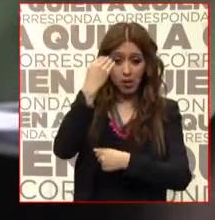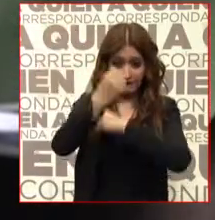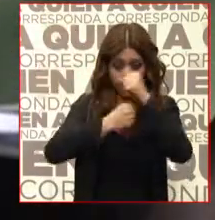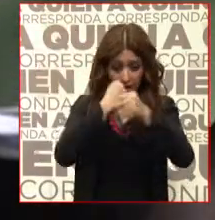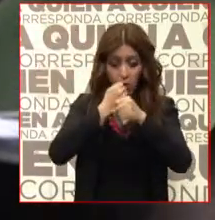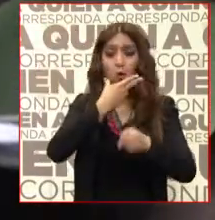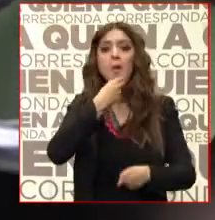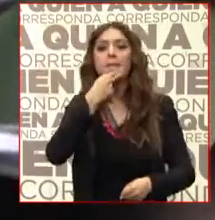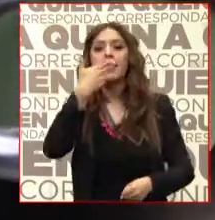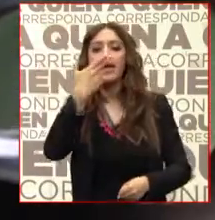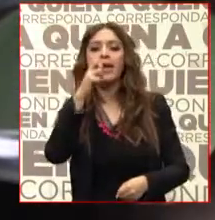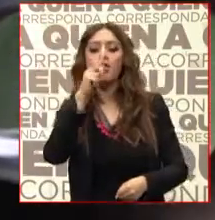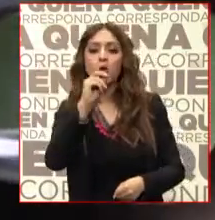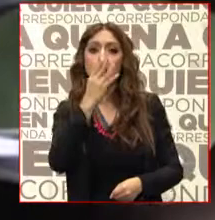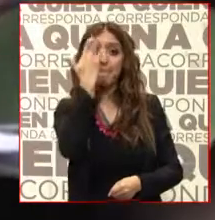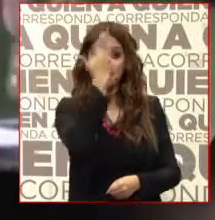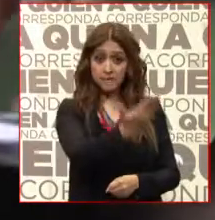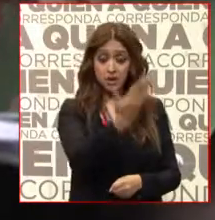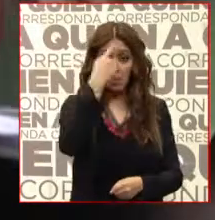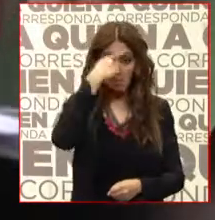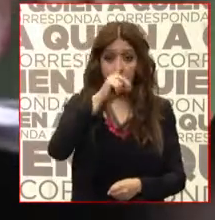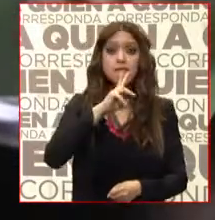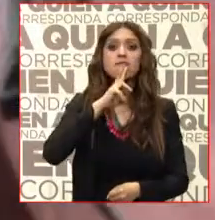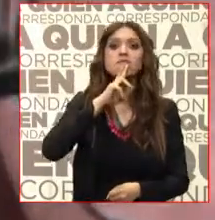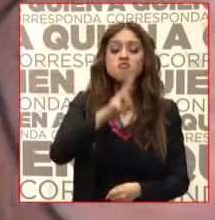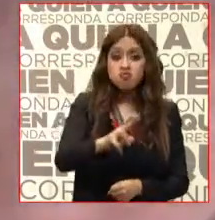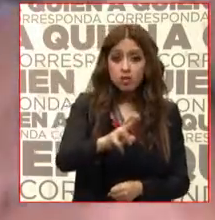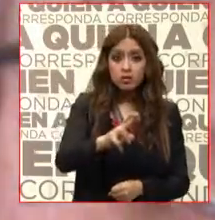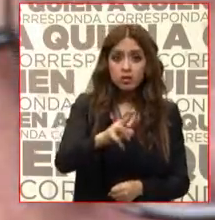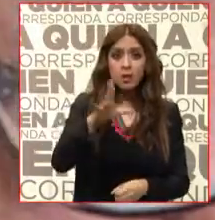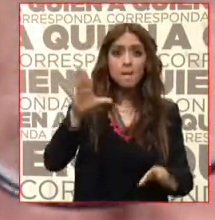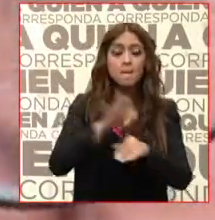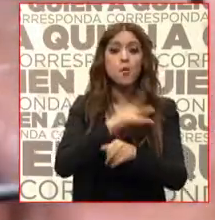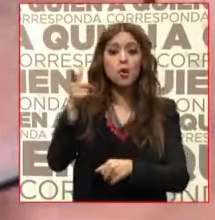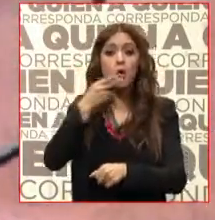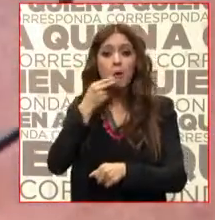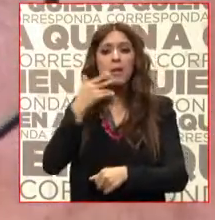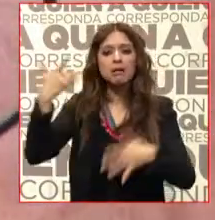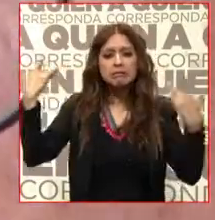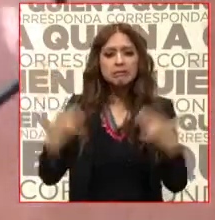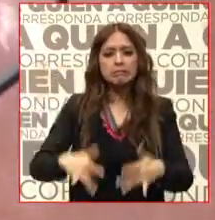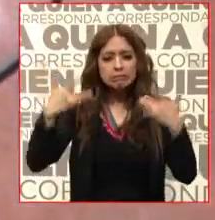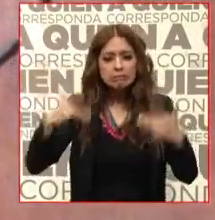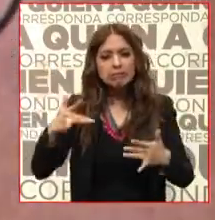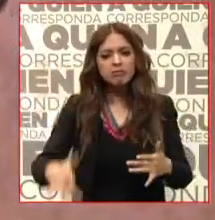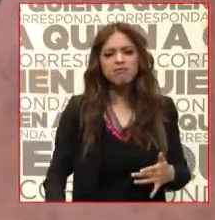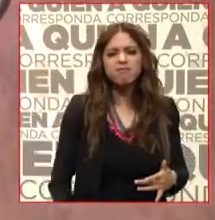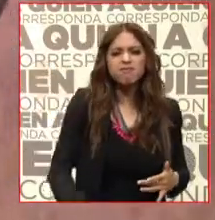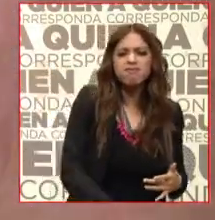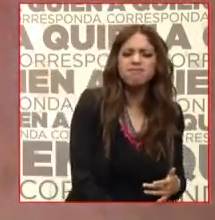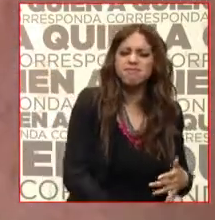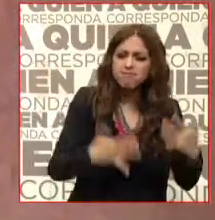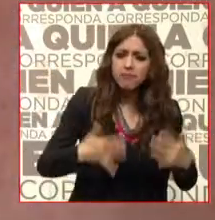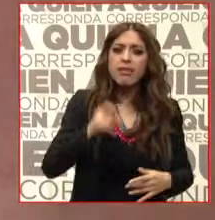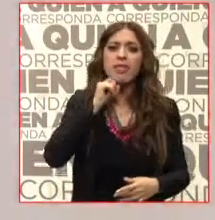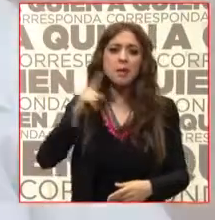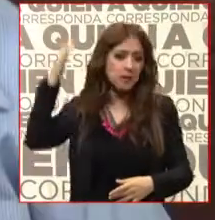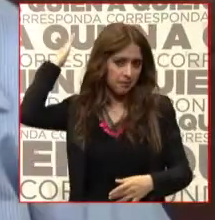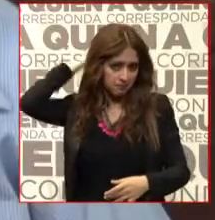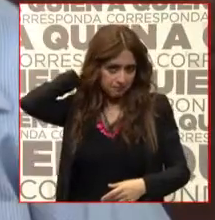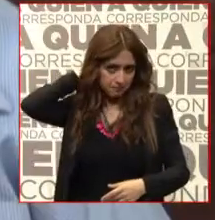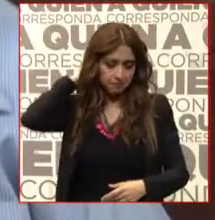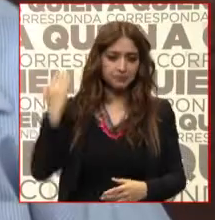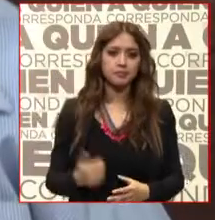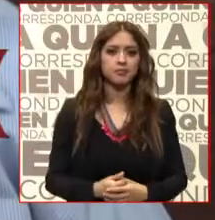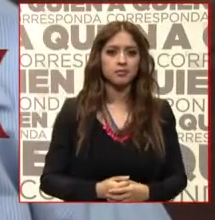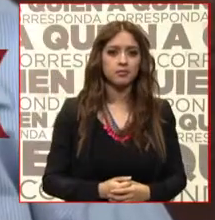Héctor Barajas Flores pidió que se le otorgue una respuesta, y esto debido a que sufre de constantes dolores de esas extremidades y de su espalda. Trabajé